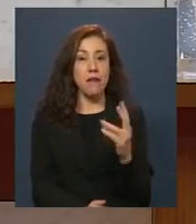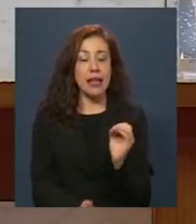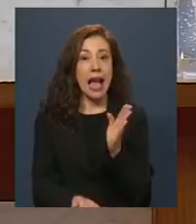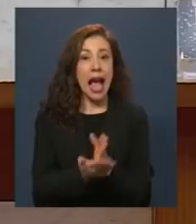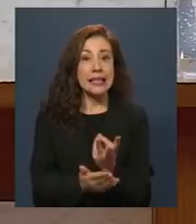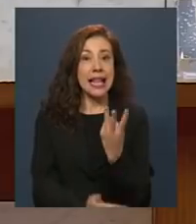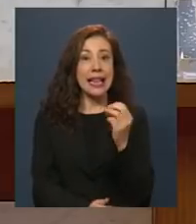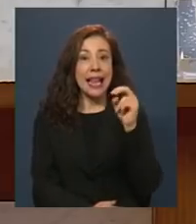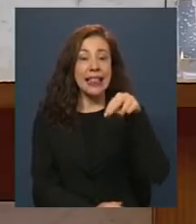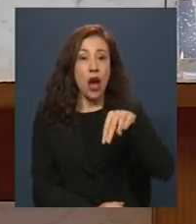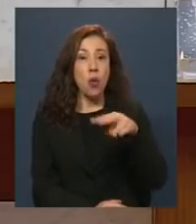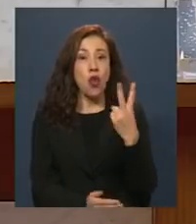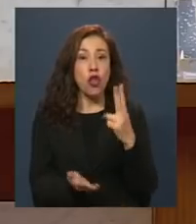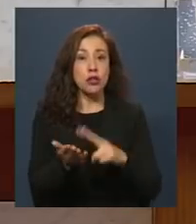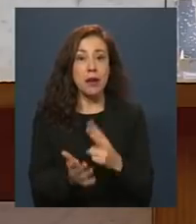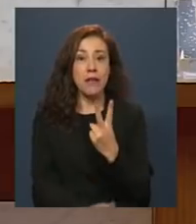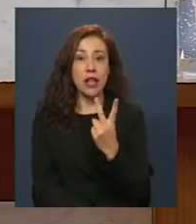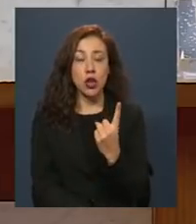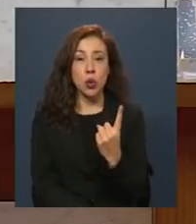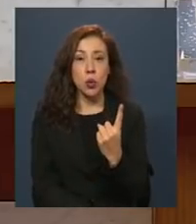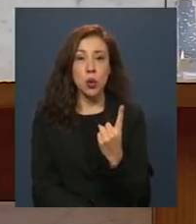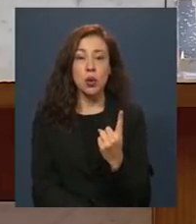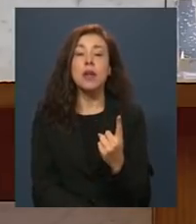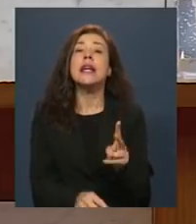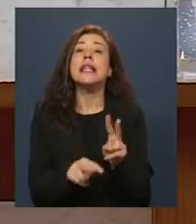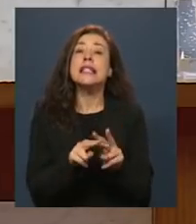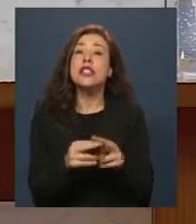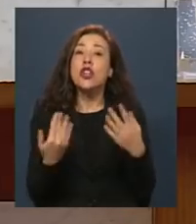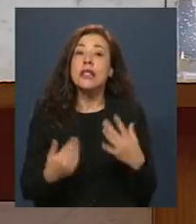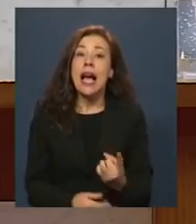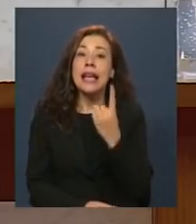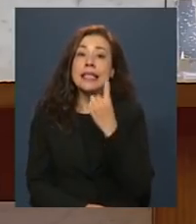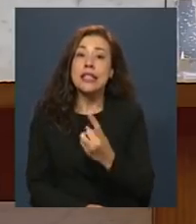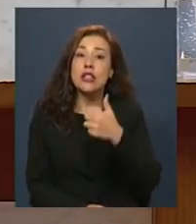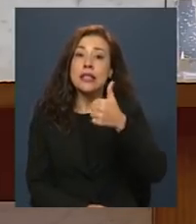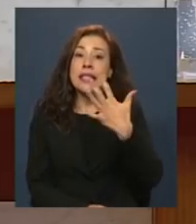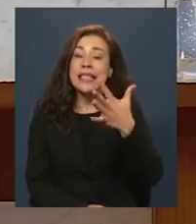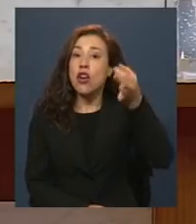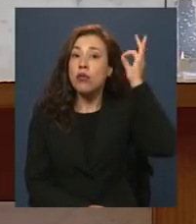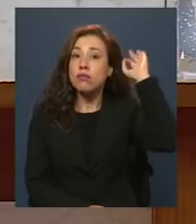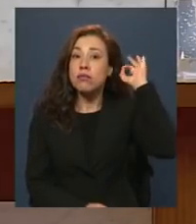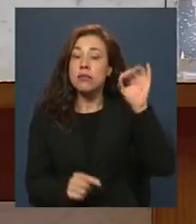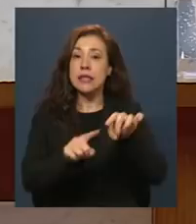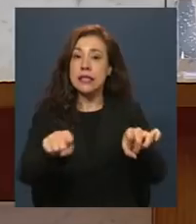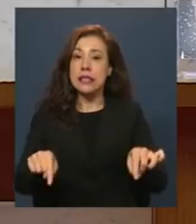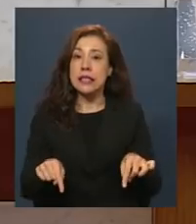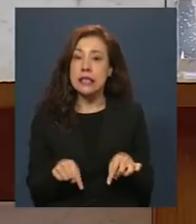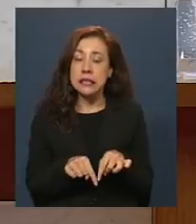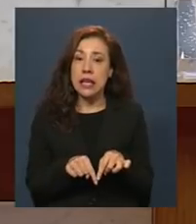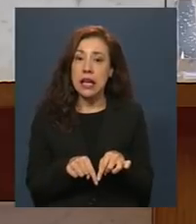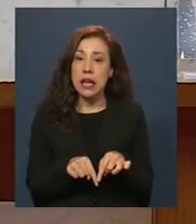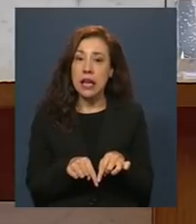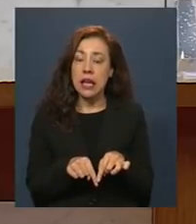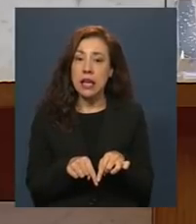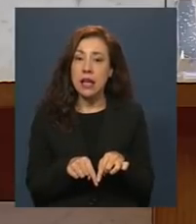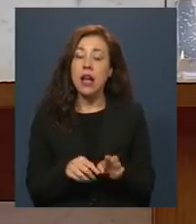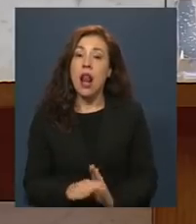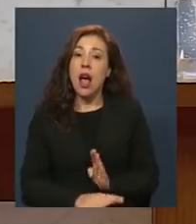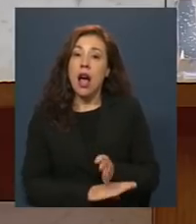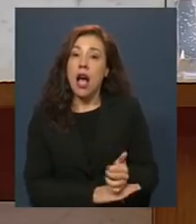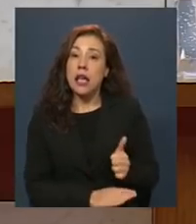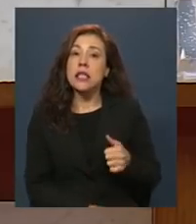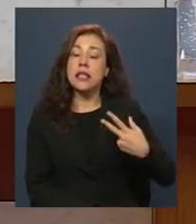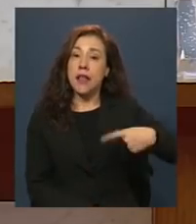el 30 de junio del año 2021 se realizaron 165 sesiones de sala, con la presencia